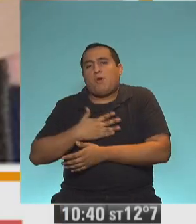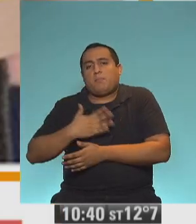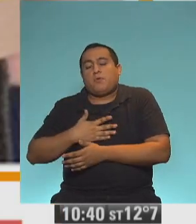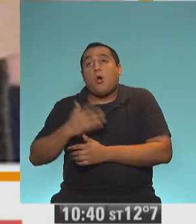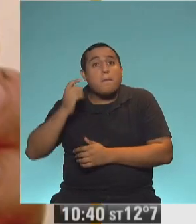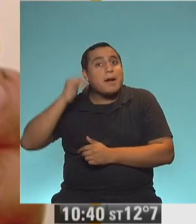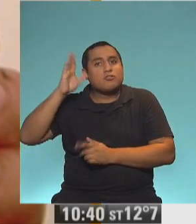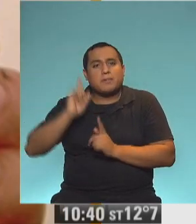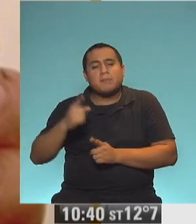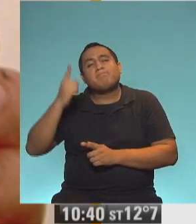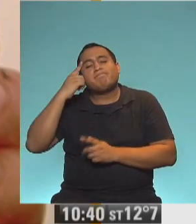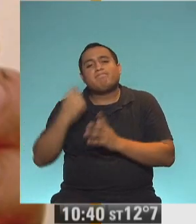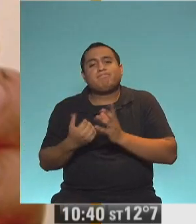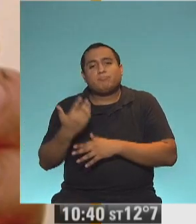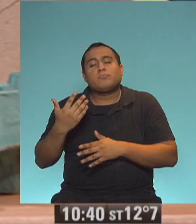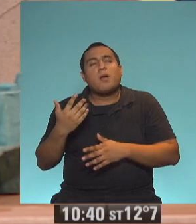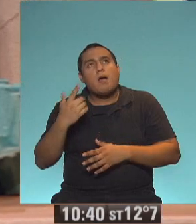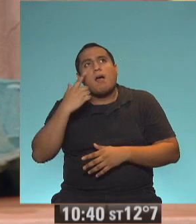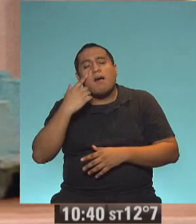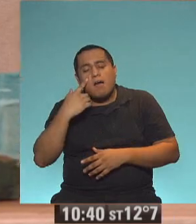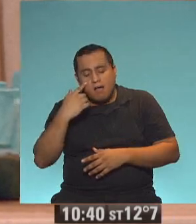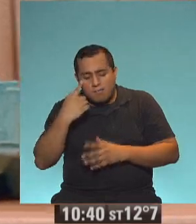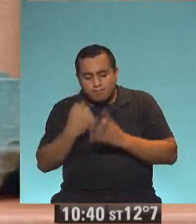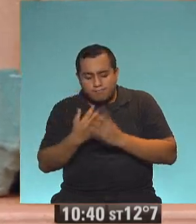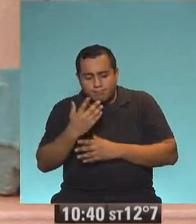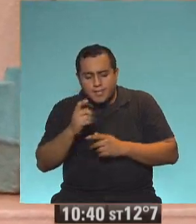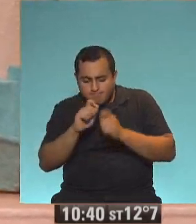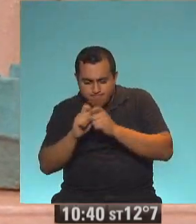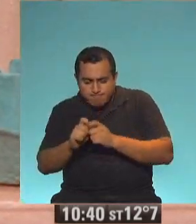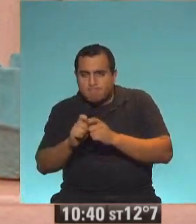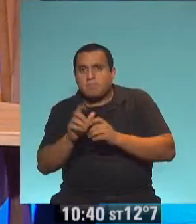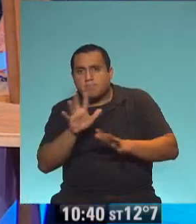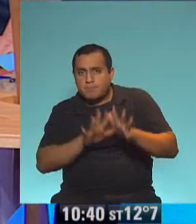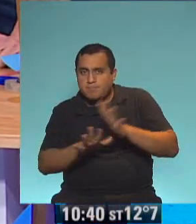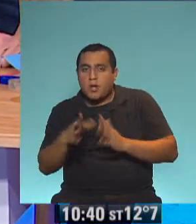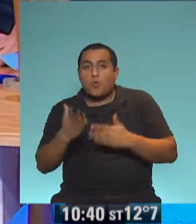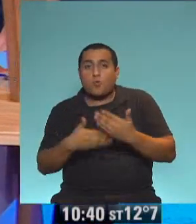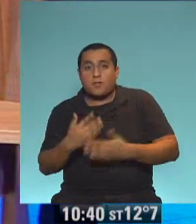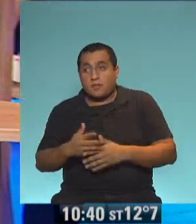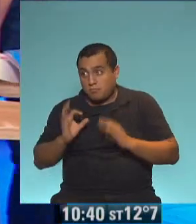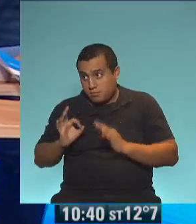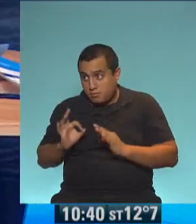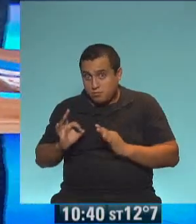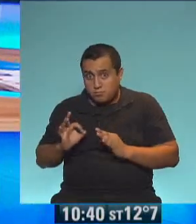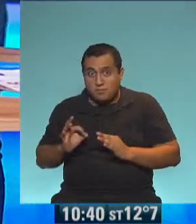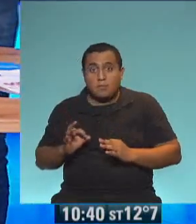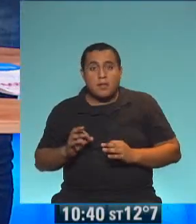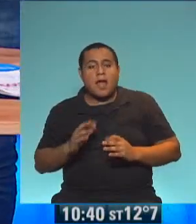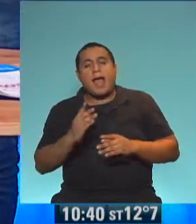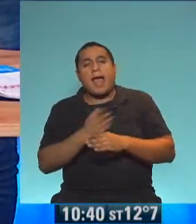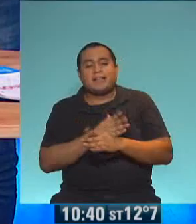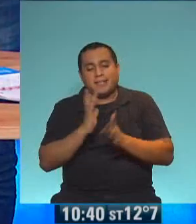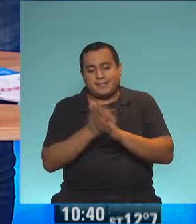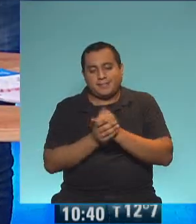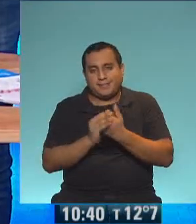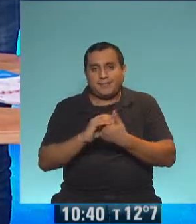grandes también. Pongan claro. Ahí la parte creativa para empezar a armar estos juguetes. ¿Están listos? Muy bien. Sí, ¿limpiamos las manos antes? Ah,